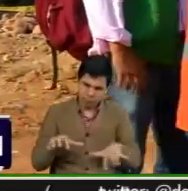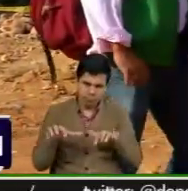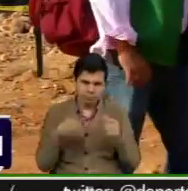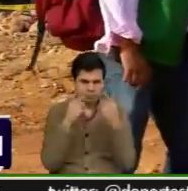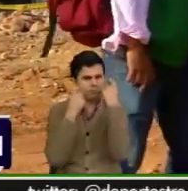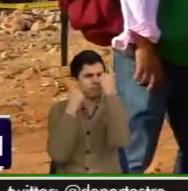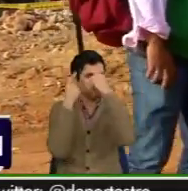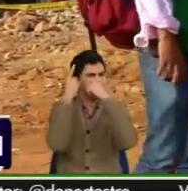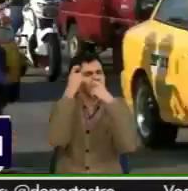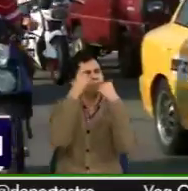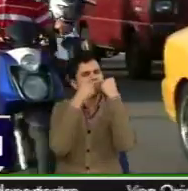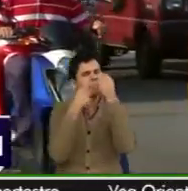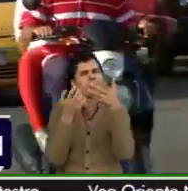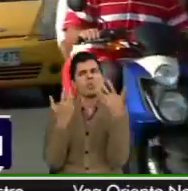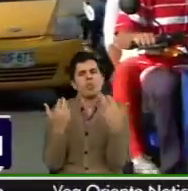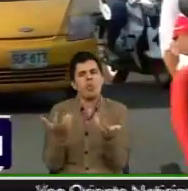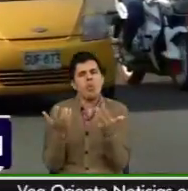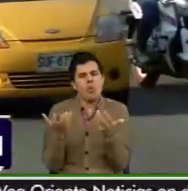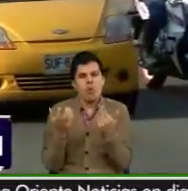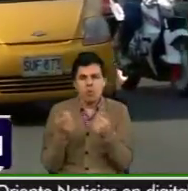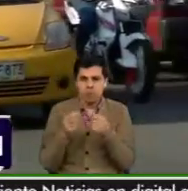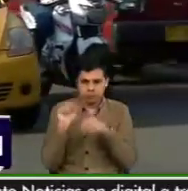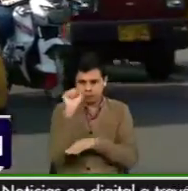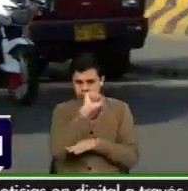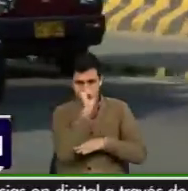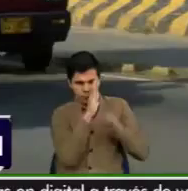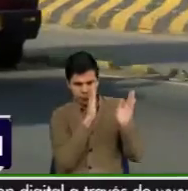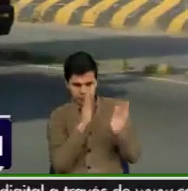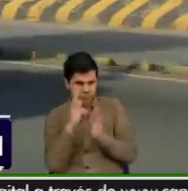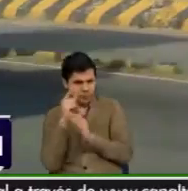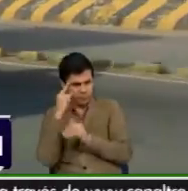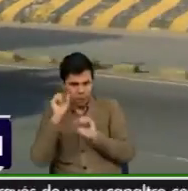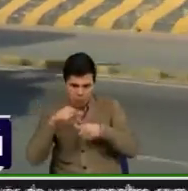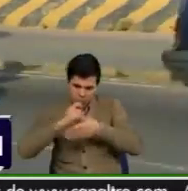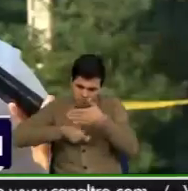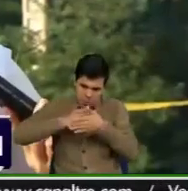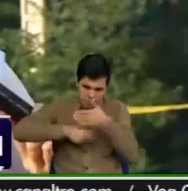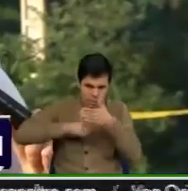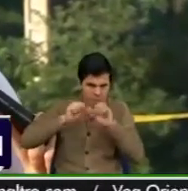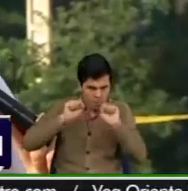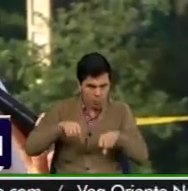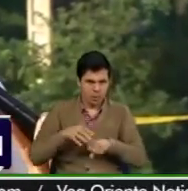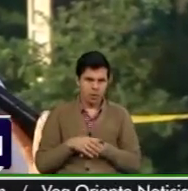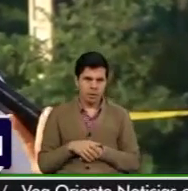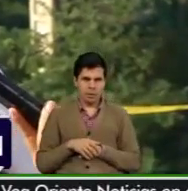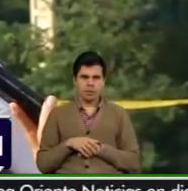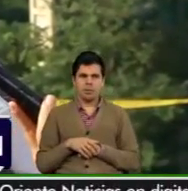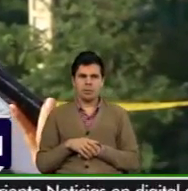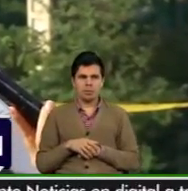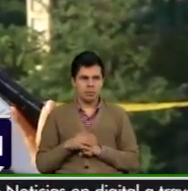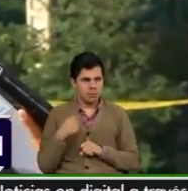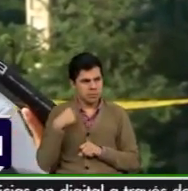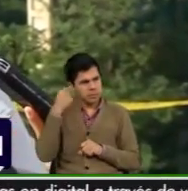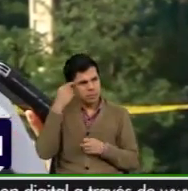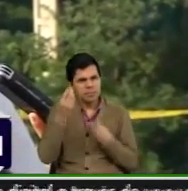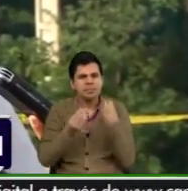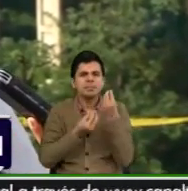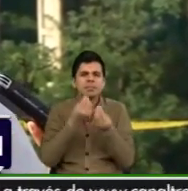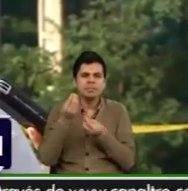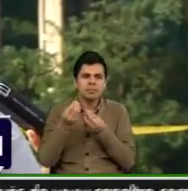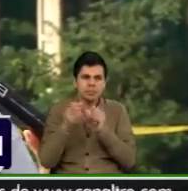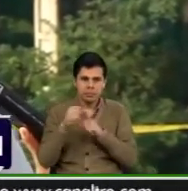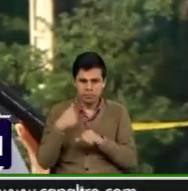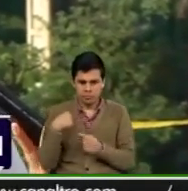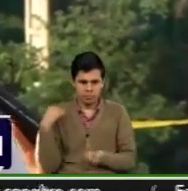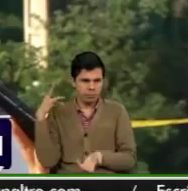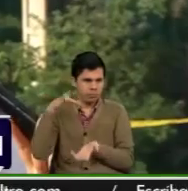la posibilidad de que el plan de manejo de tráfico tenga algunas modificaciones. Voy a andar por las horas